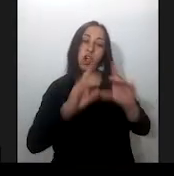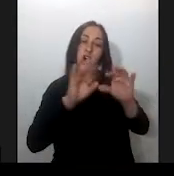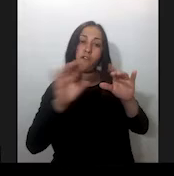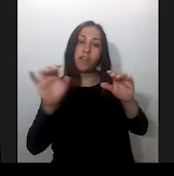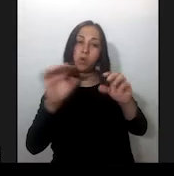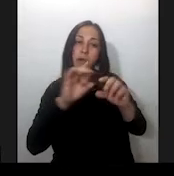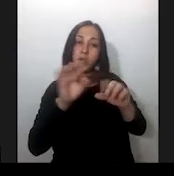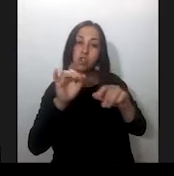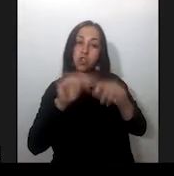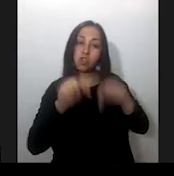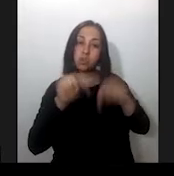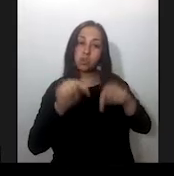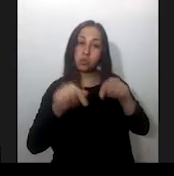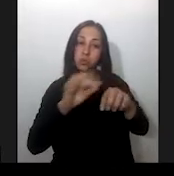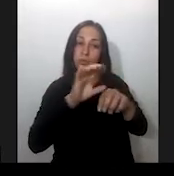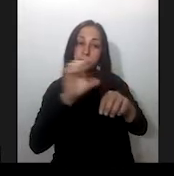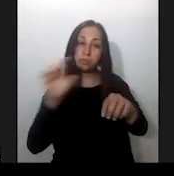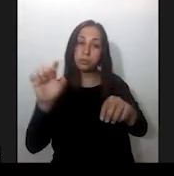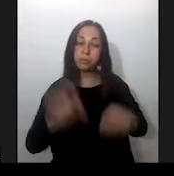Configuramos, ¿no?